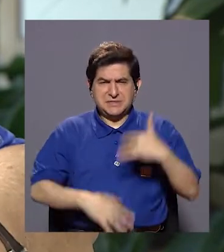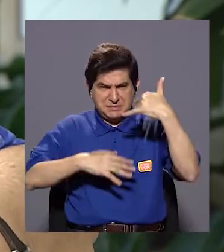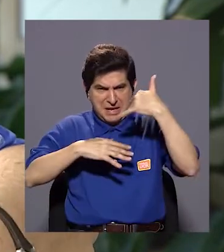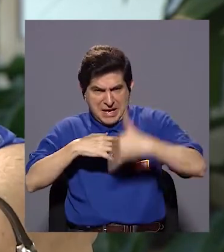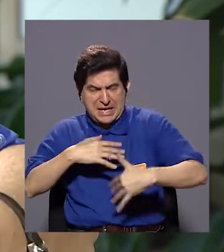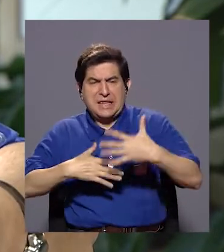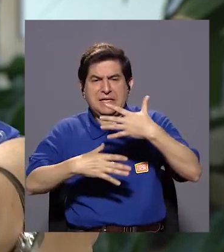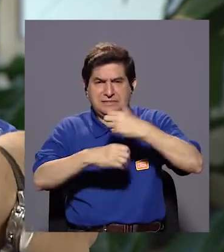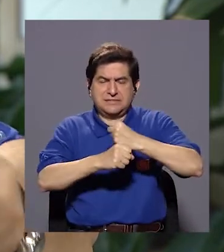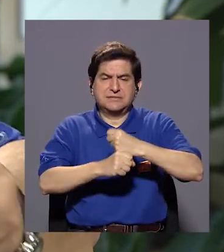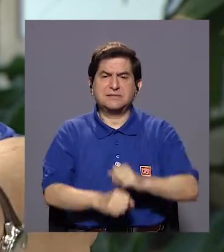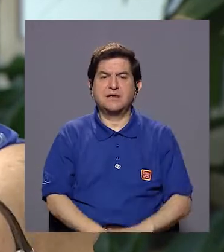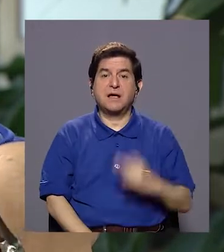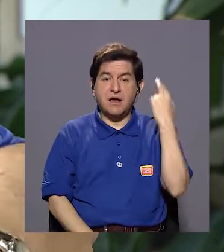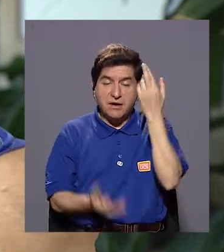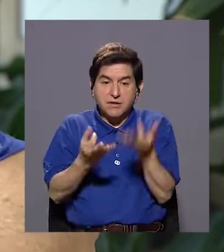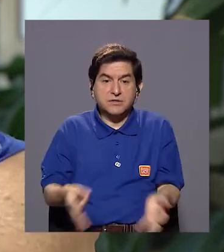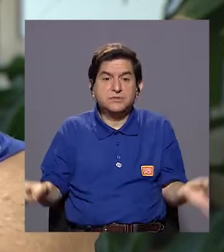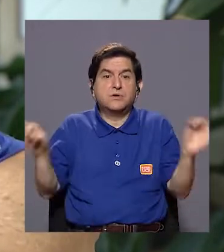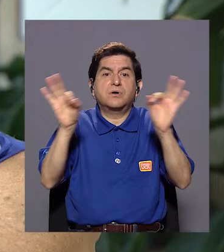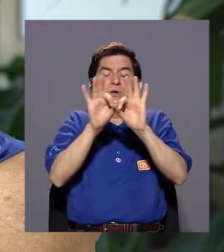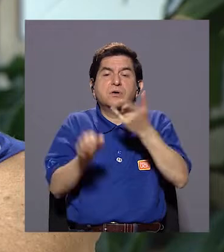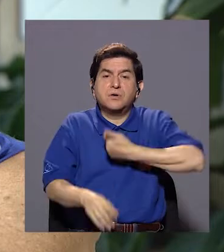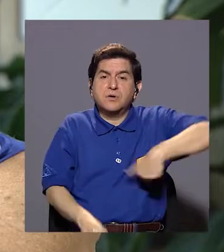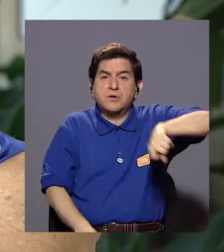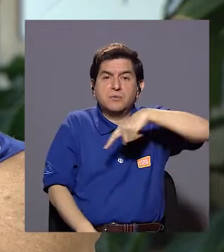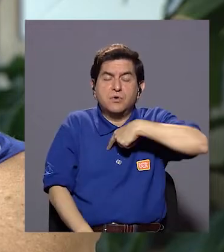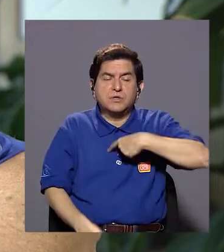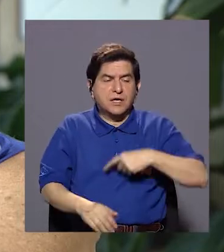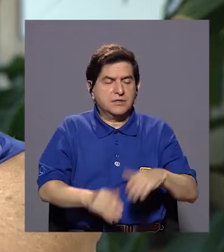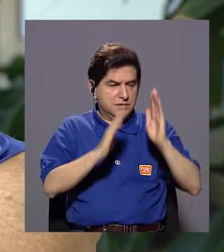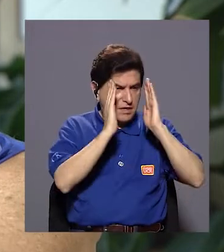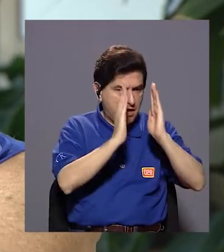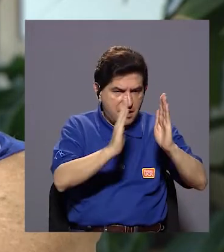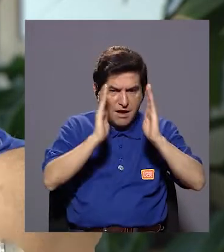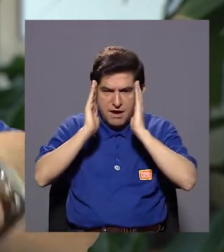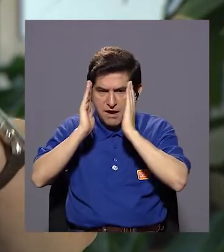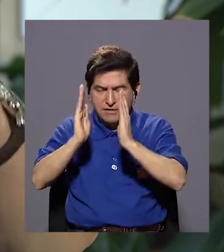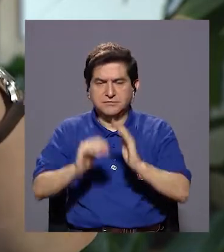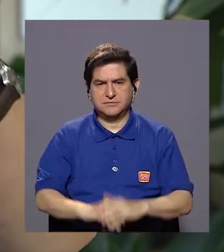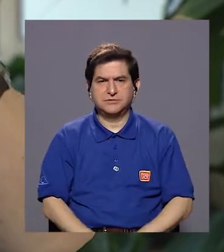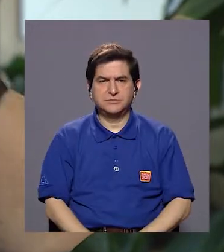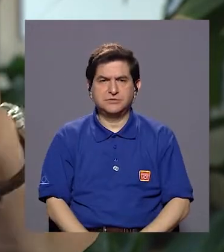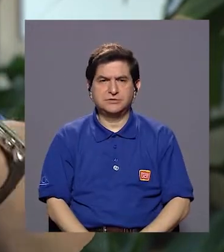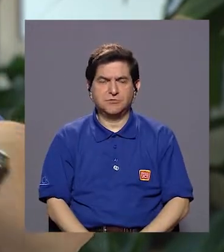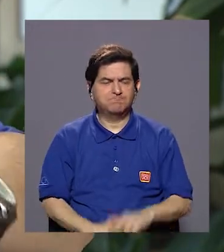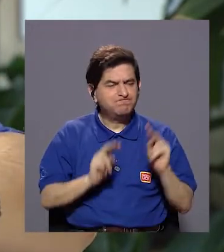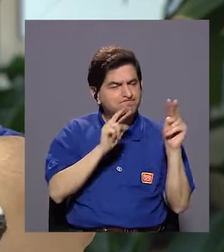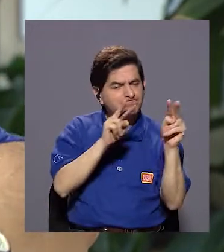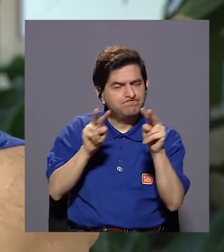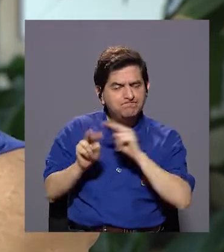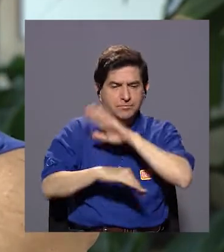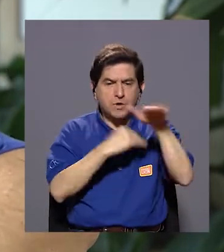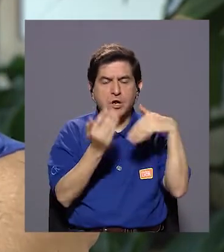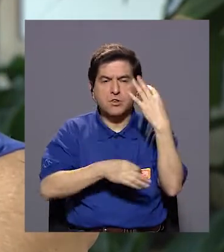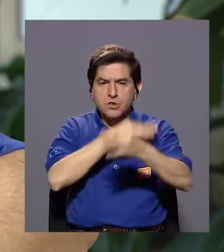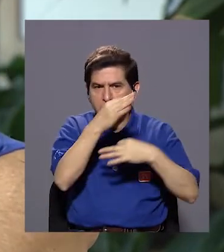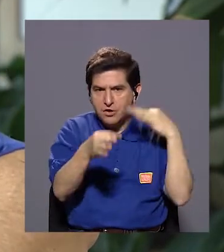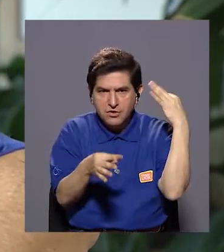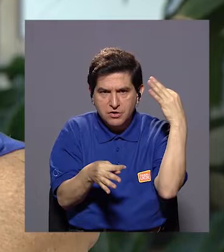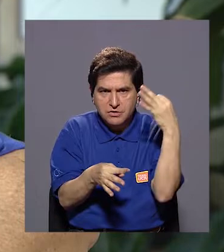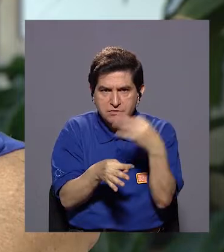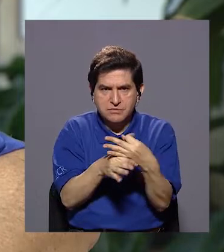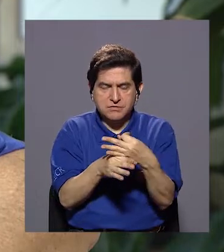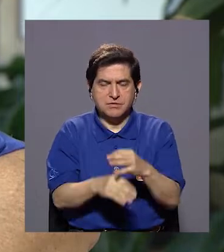autolesionarse, ¿verdad? O sea, por eso es que es importante nosotros estar atendiendo muy, o sea, ser muy vigilantes de todo este tipo,